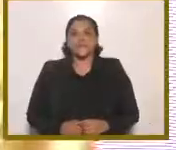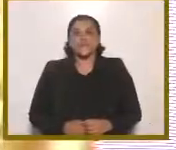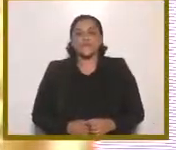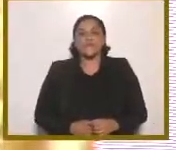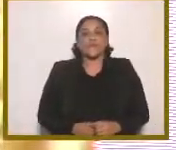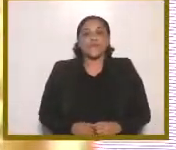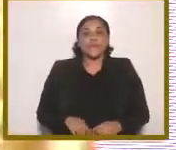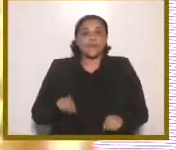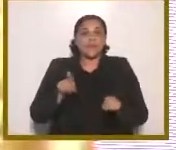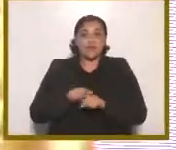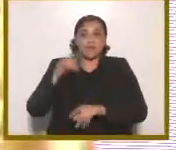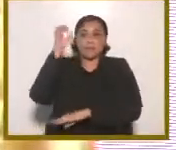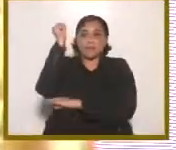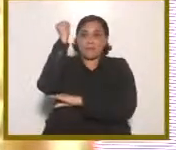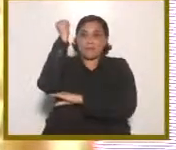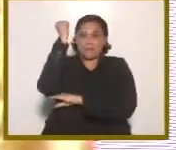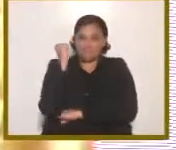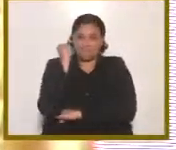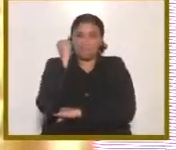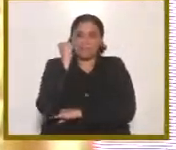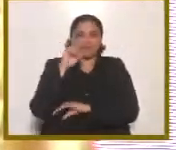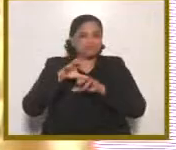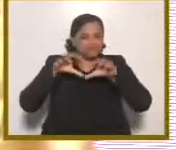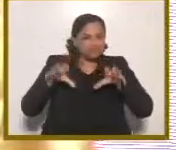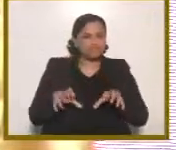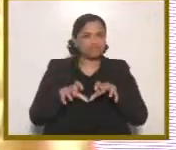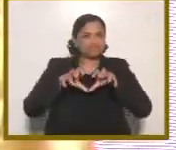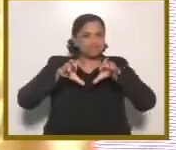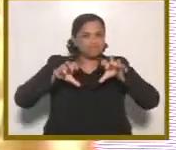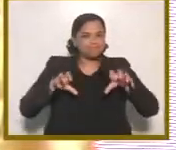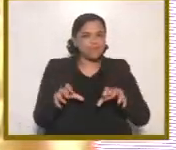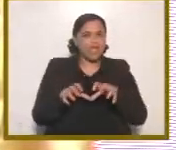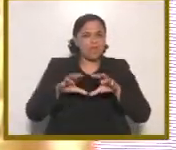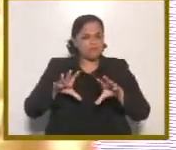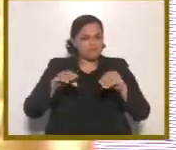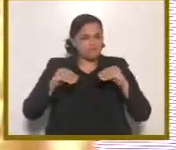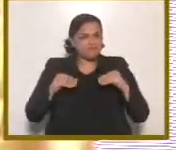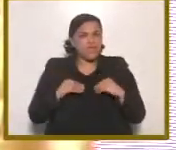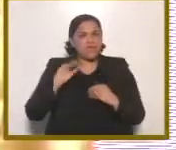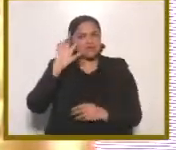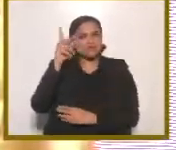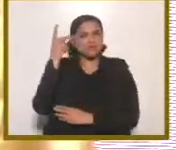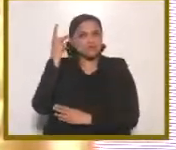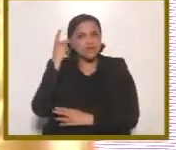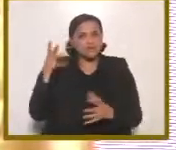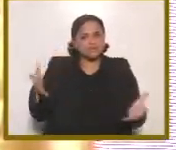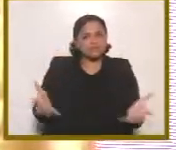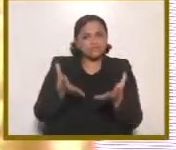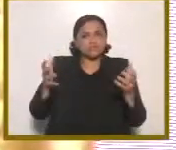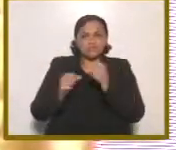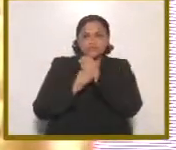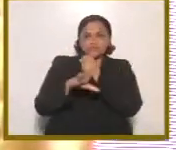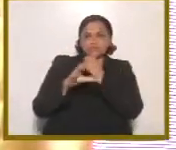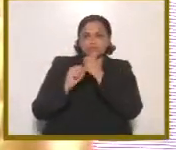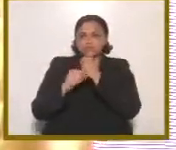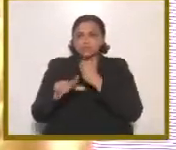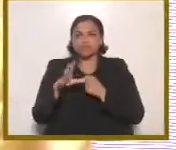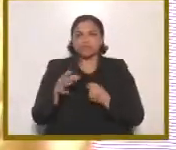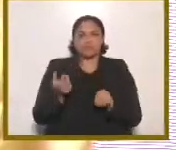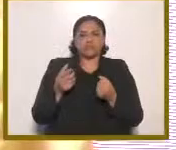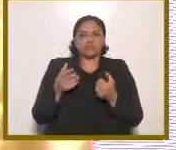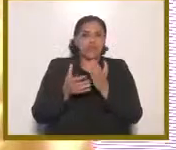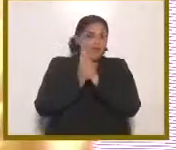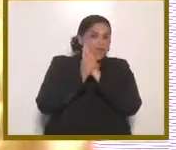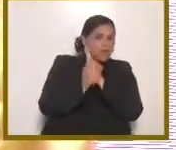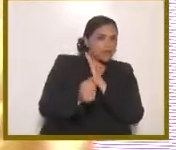Consolidar acciones de empoderamiento político de las mujeres y promover el fortalecimiento de los conocimientos y habilidades